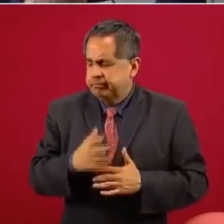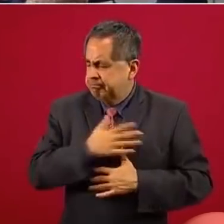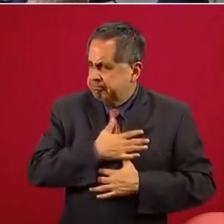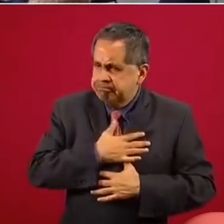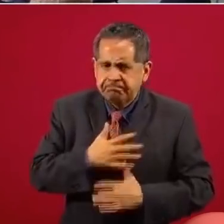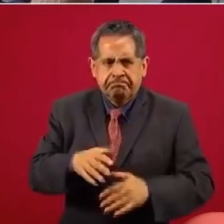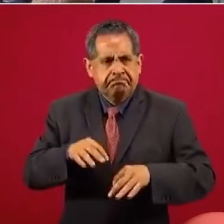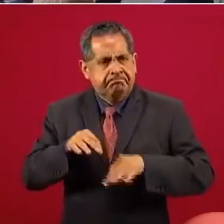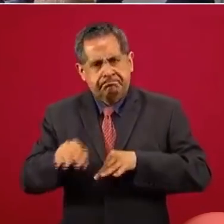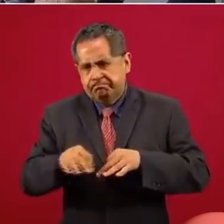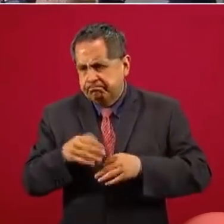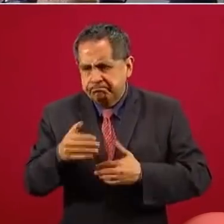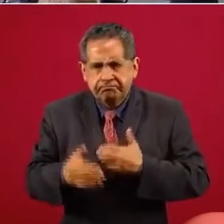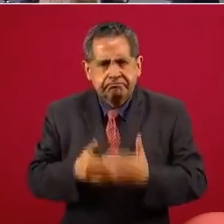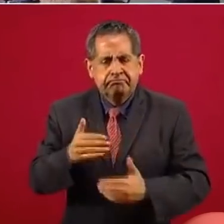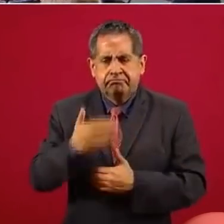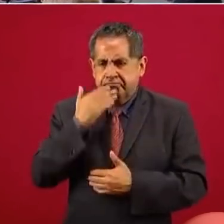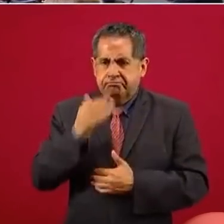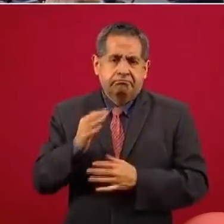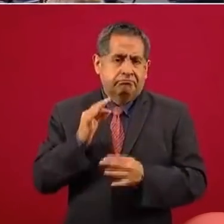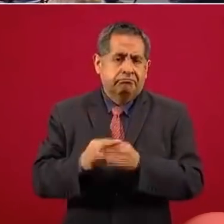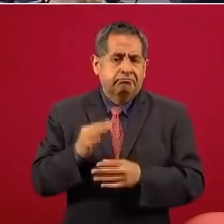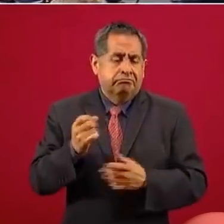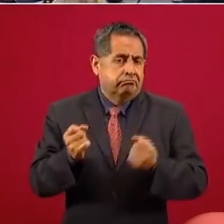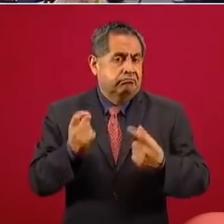entregados por completo